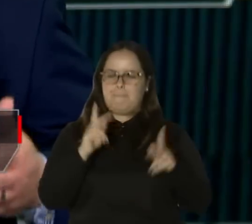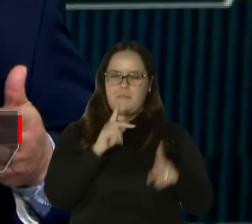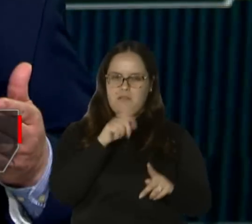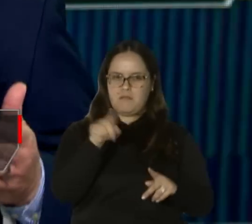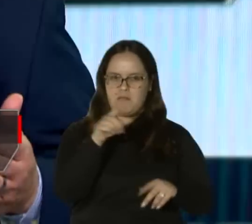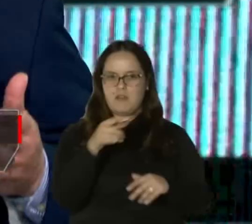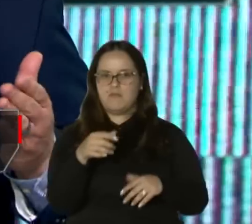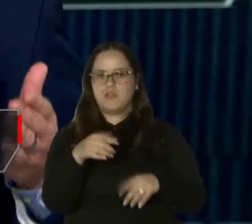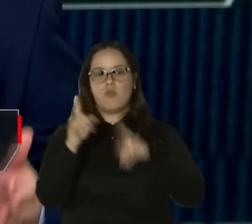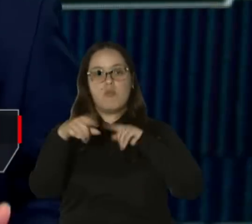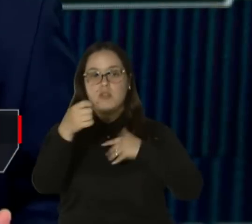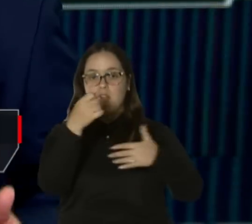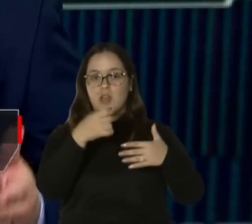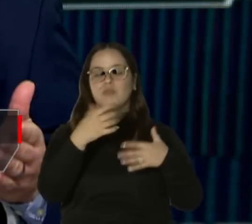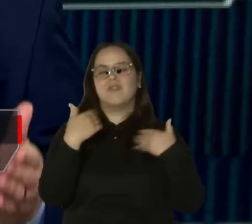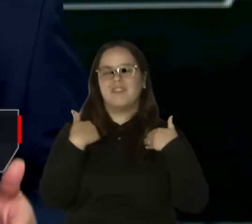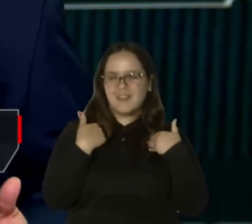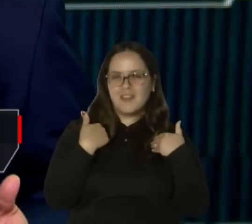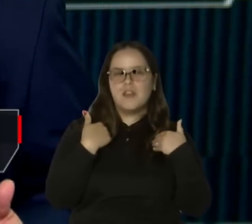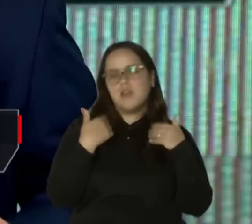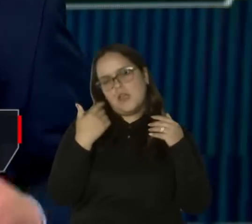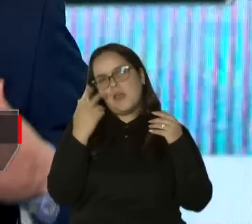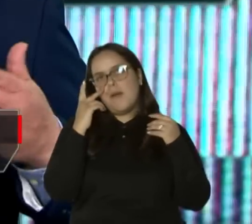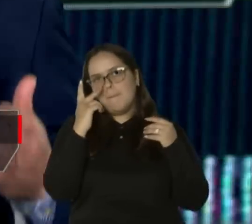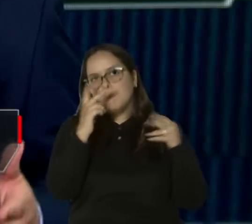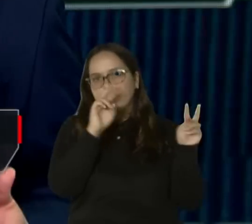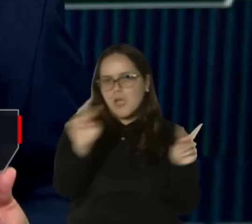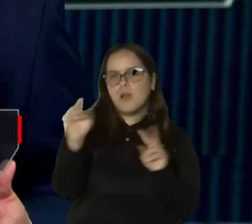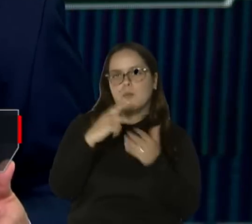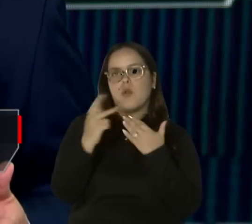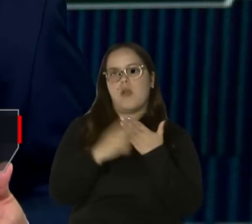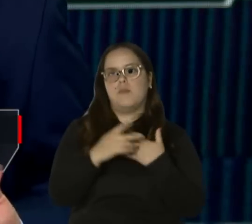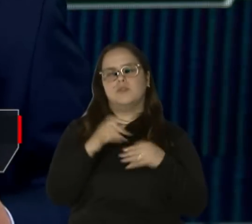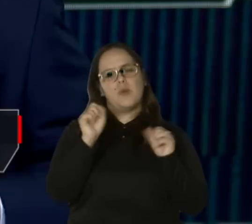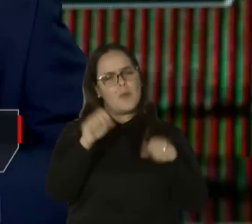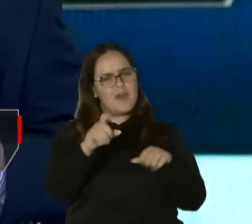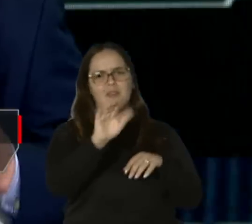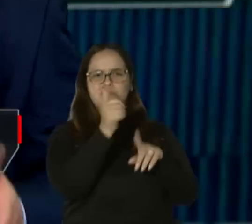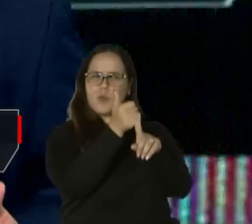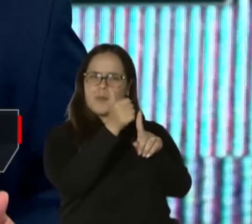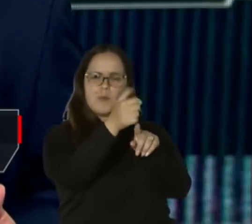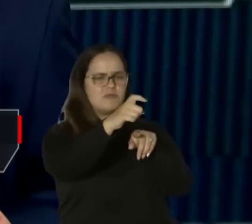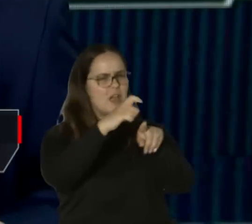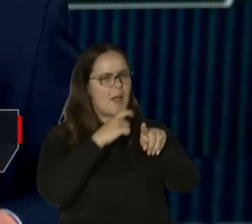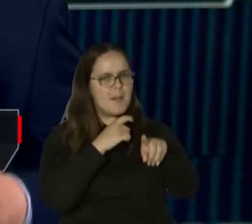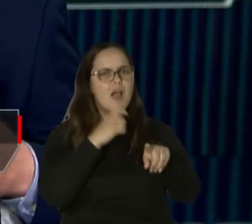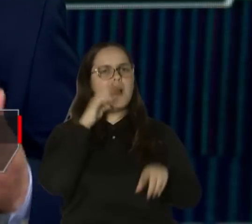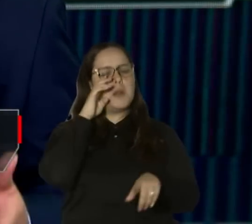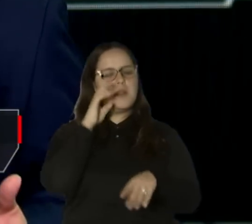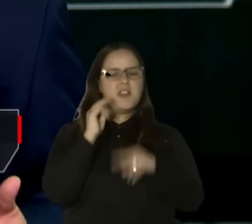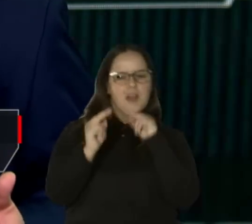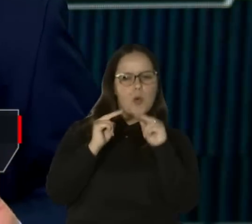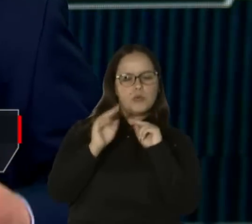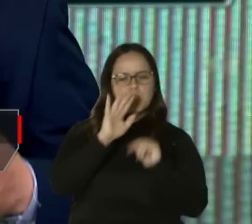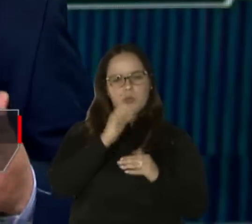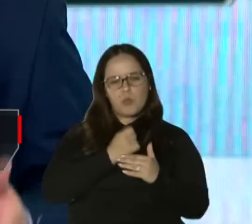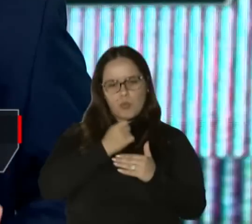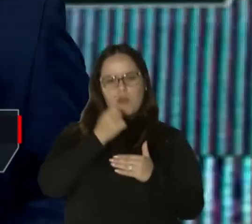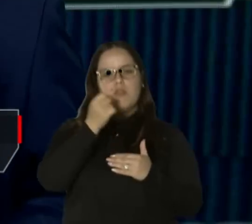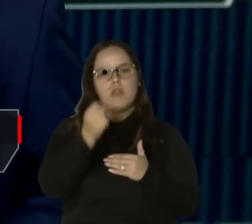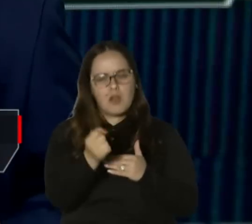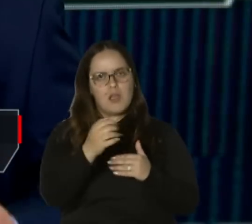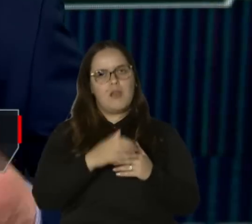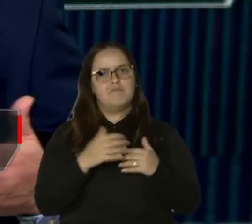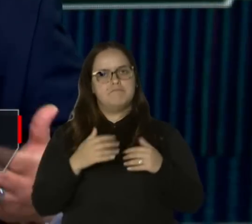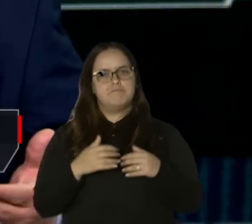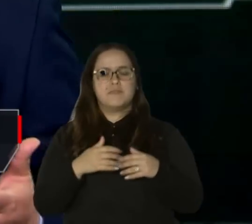Mira, puedes marcar, llamar para negociar tu entrega. Es lo mejor para tu familia, es lo mejor para ti. Que te